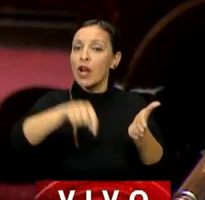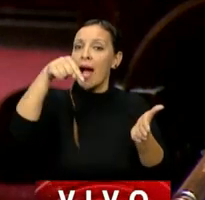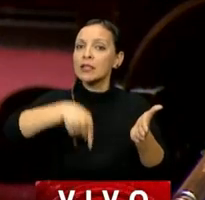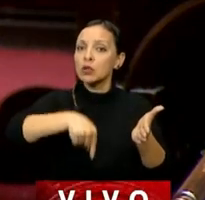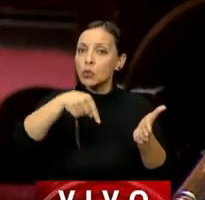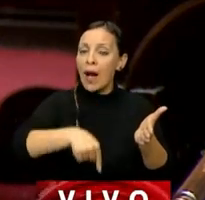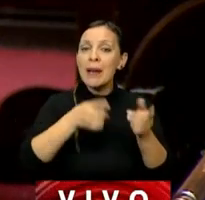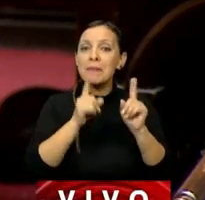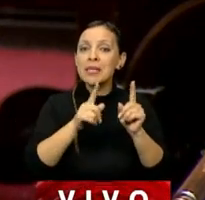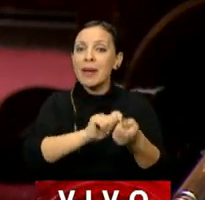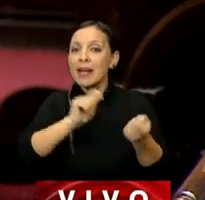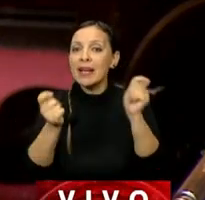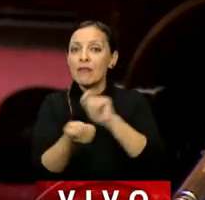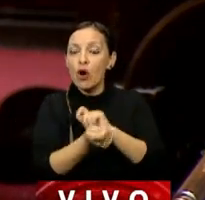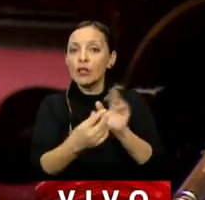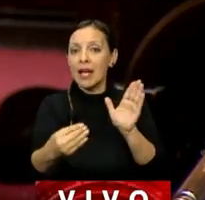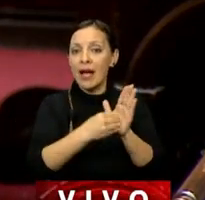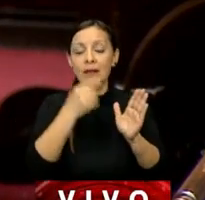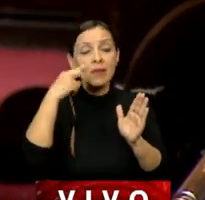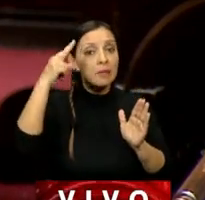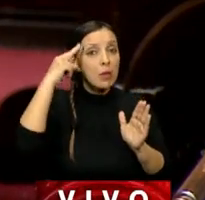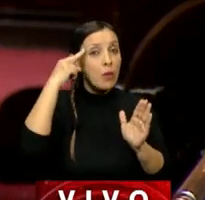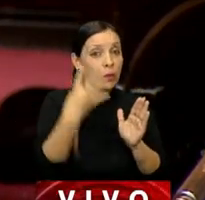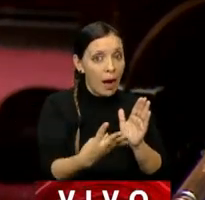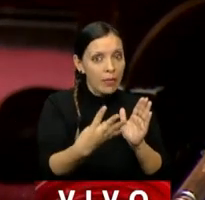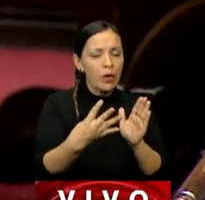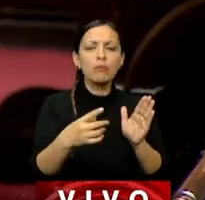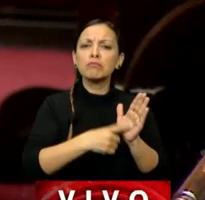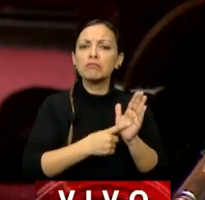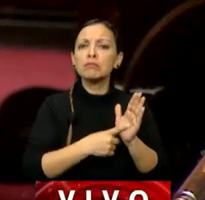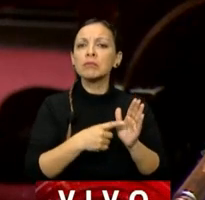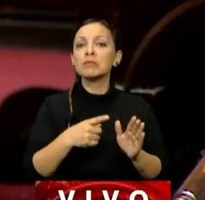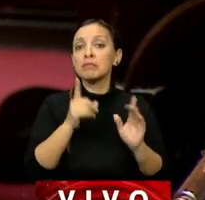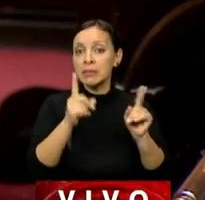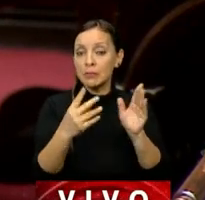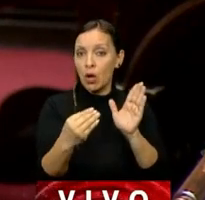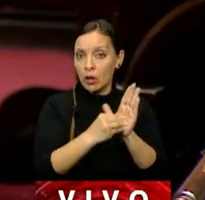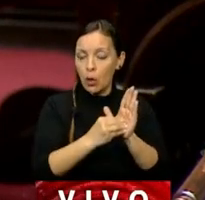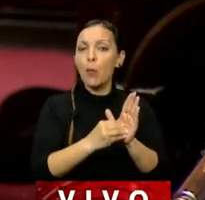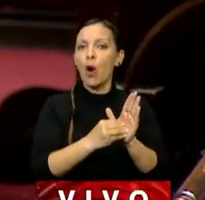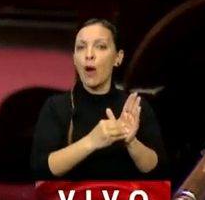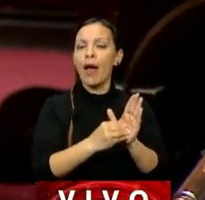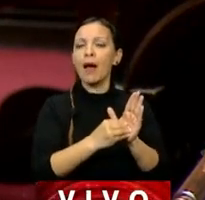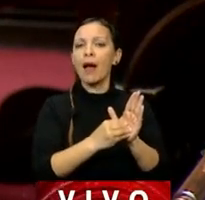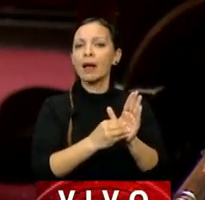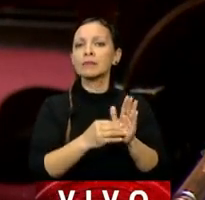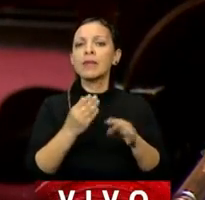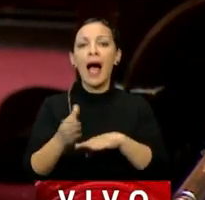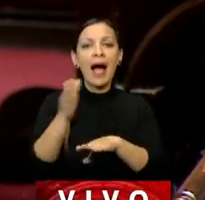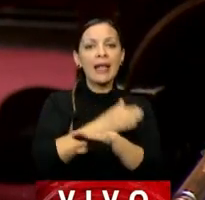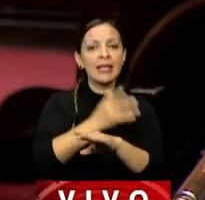la reforma constitucional de 1994 que incorporaba una experiencia previa